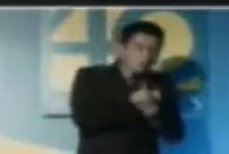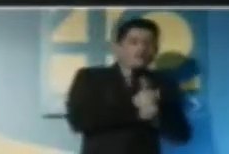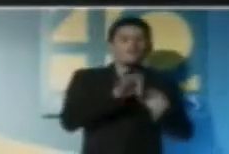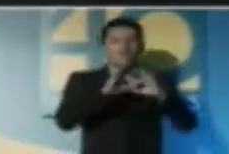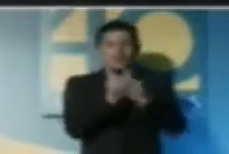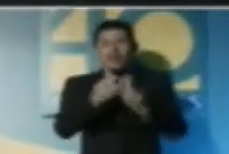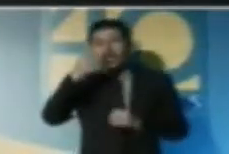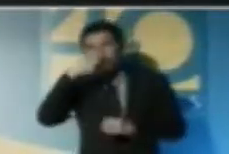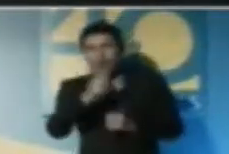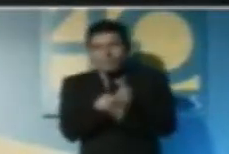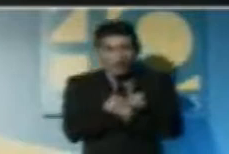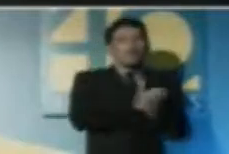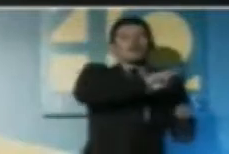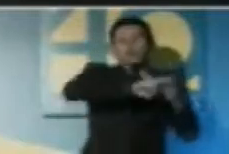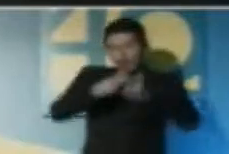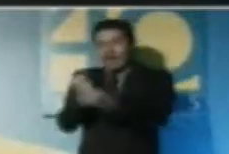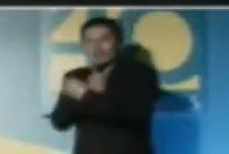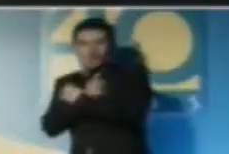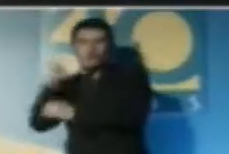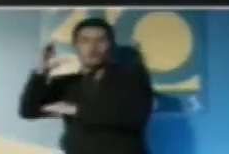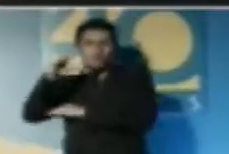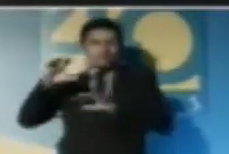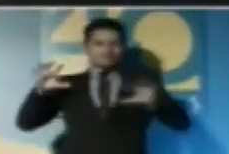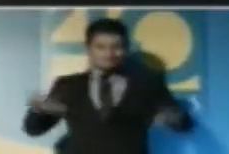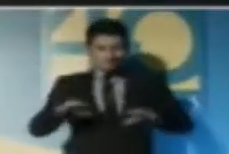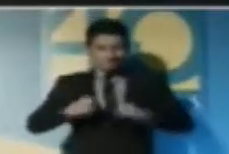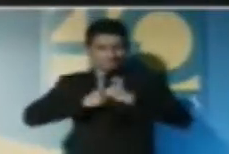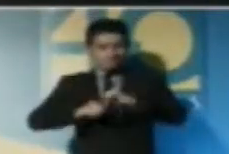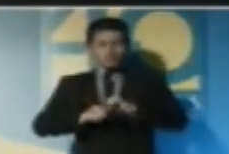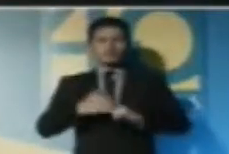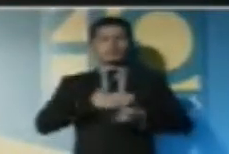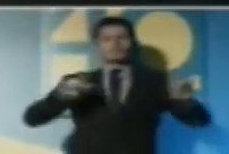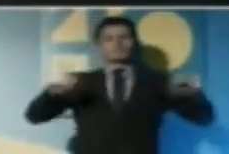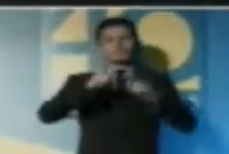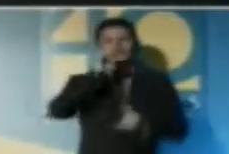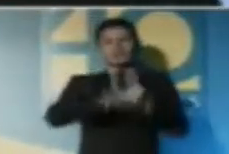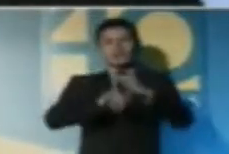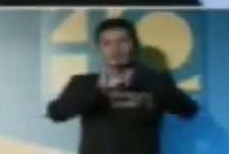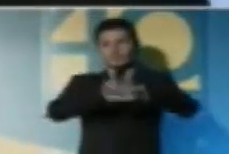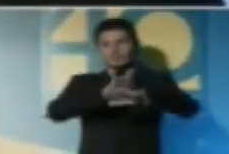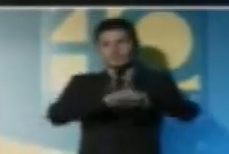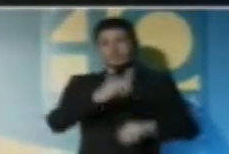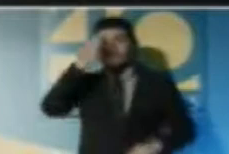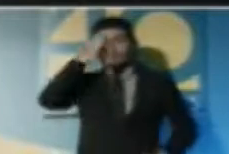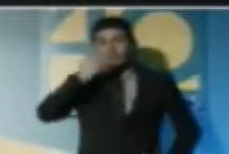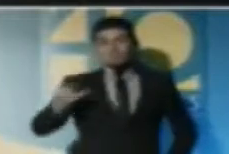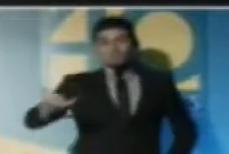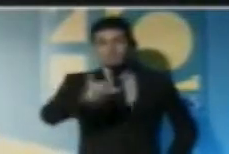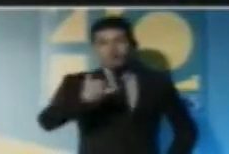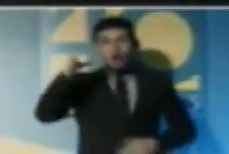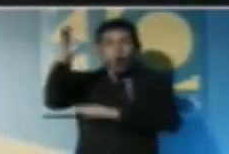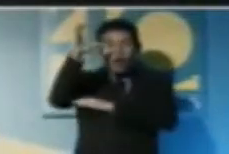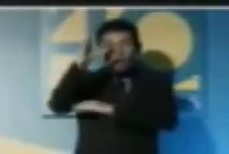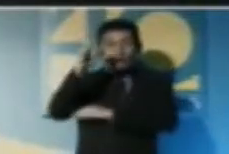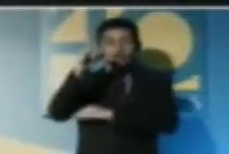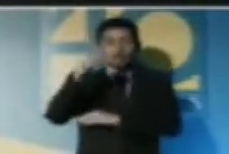familia. Por eso, permítame finalizar adaptando a nuestra realidad colombiana y